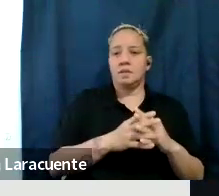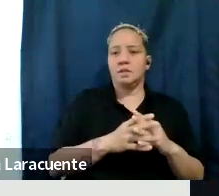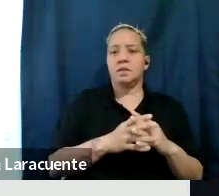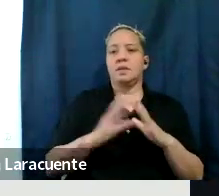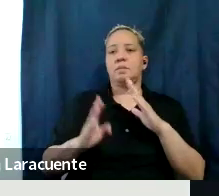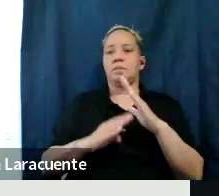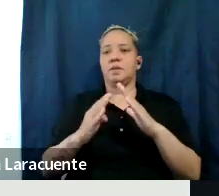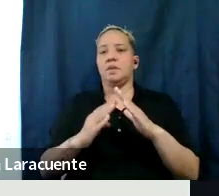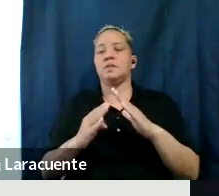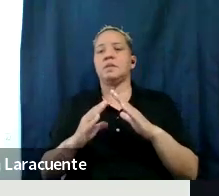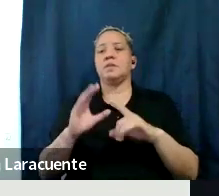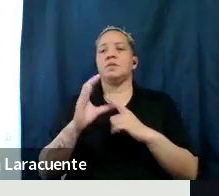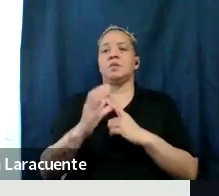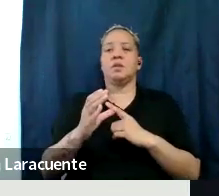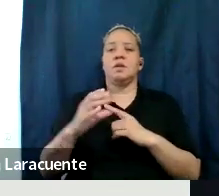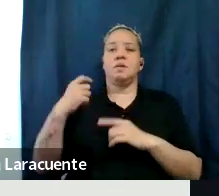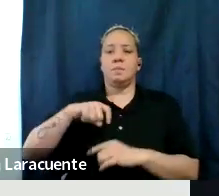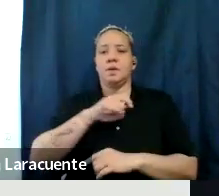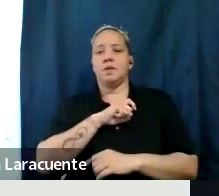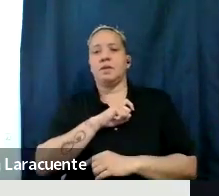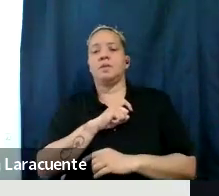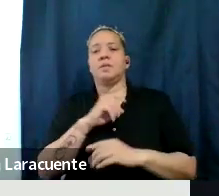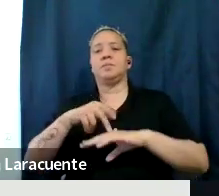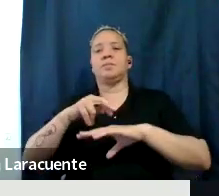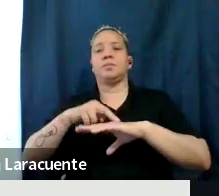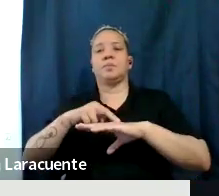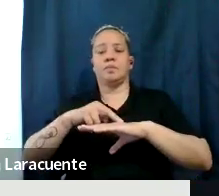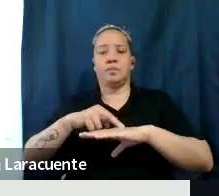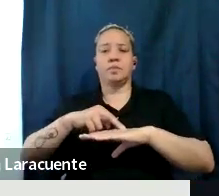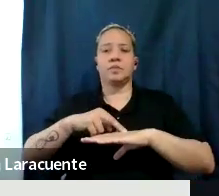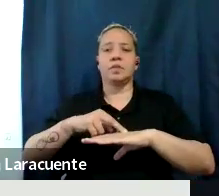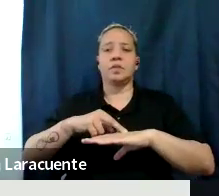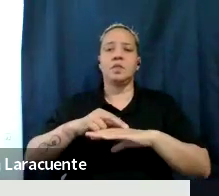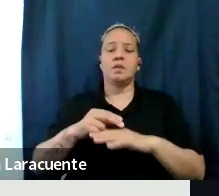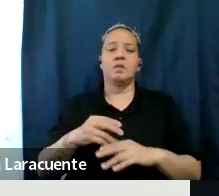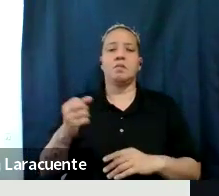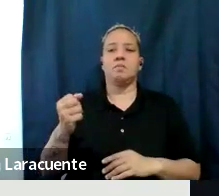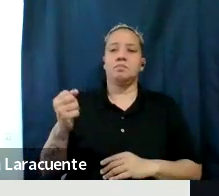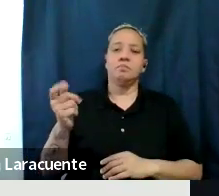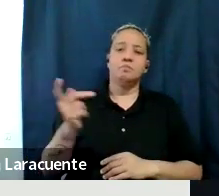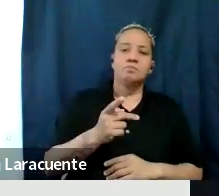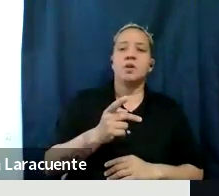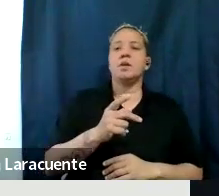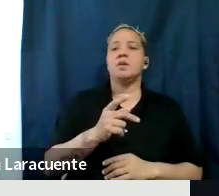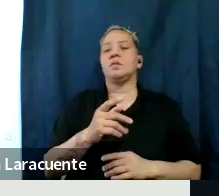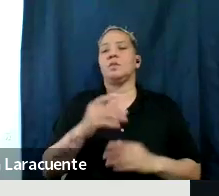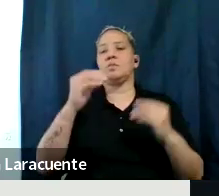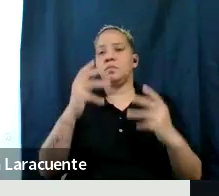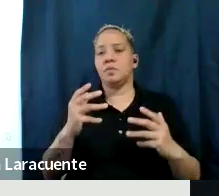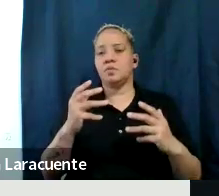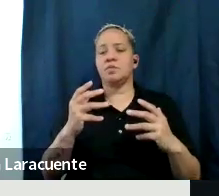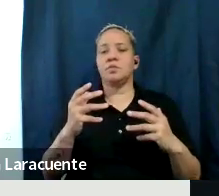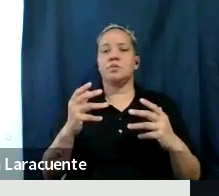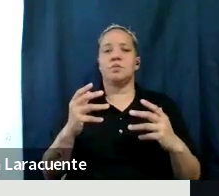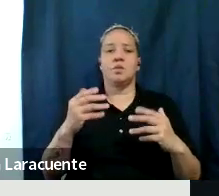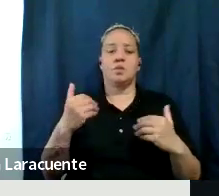entre España y Puerto Rico, a partir de los viajes de estudios de ida y vuelta que los profesores y los